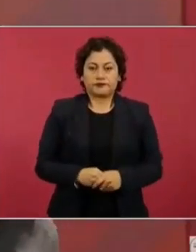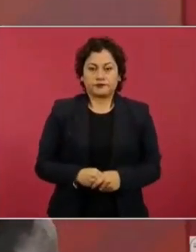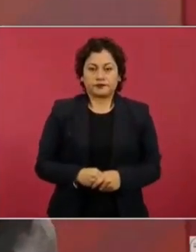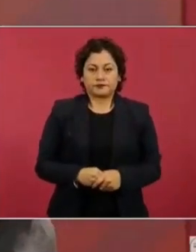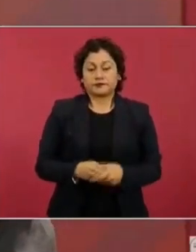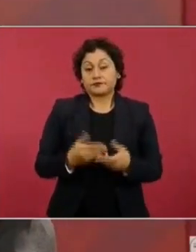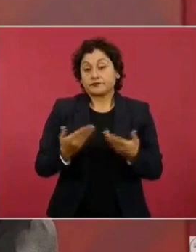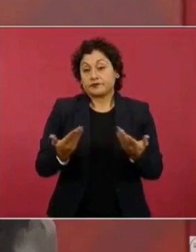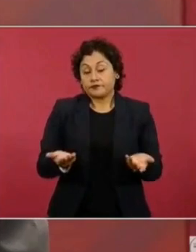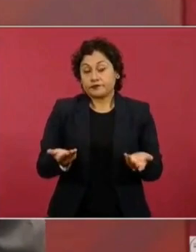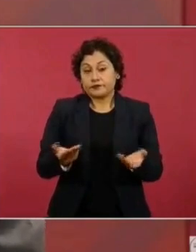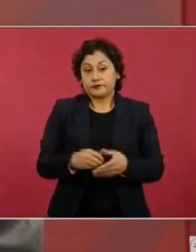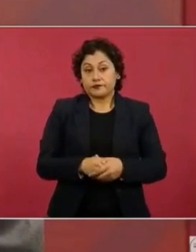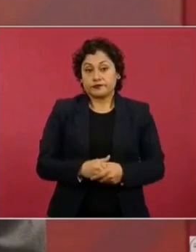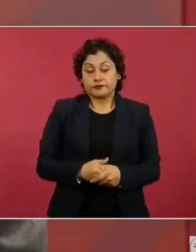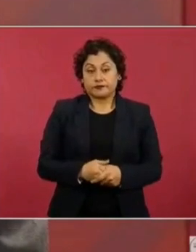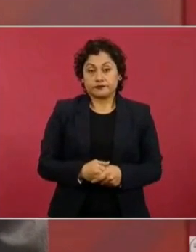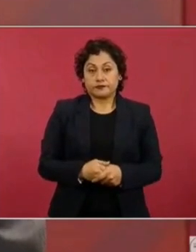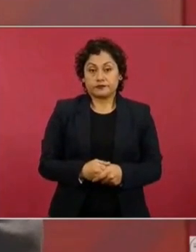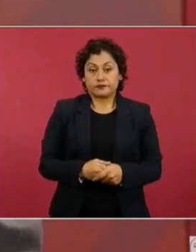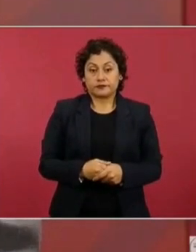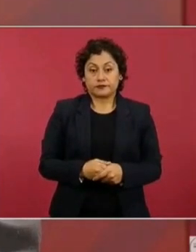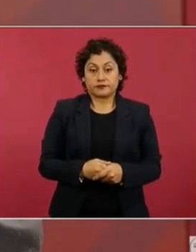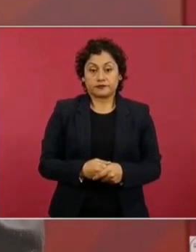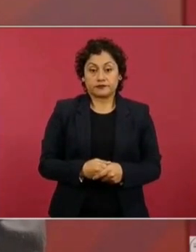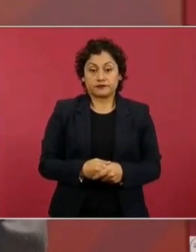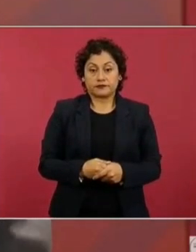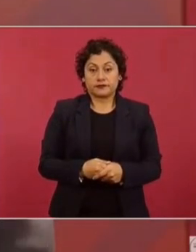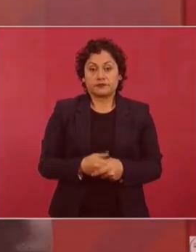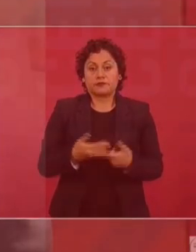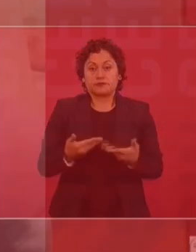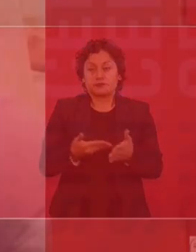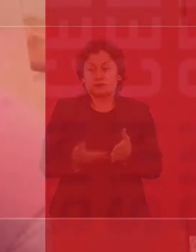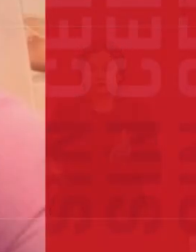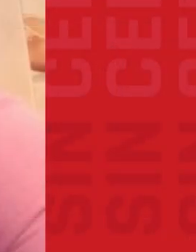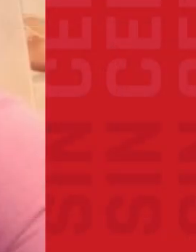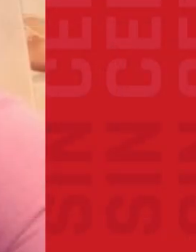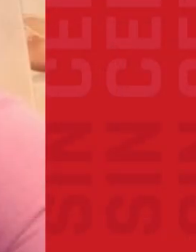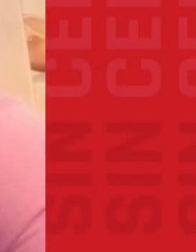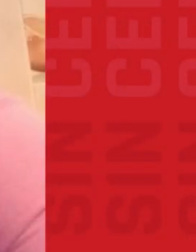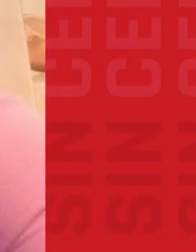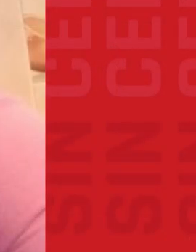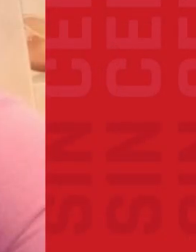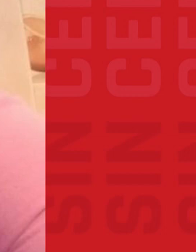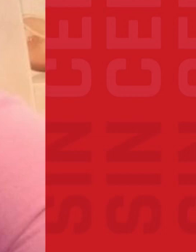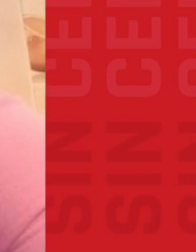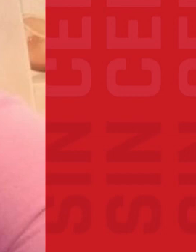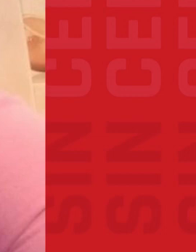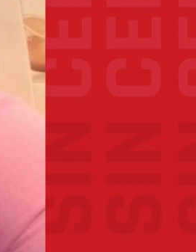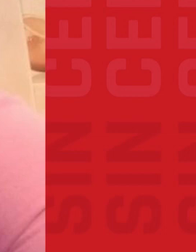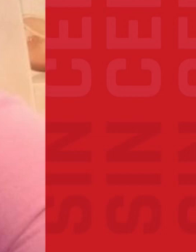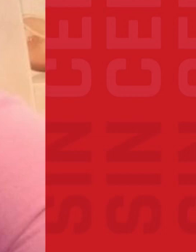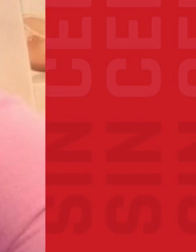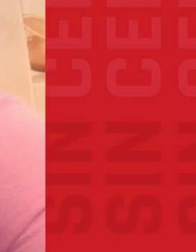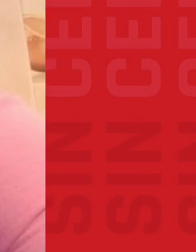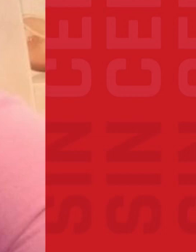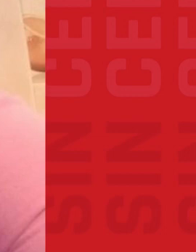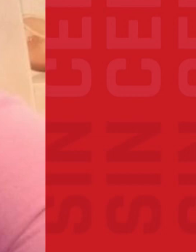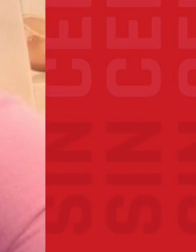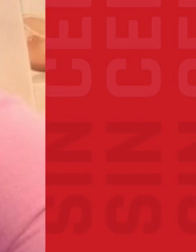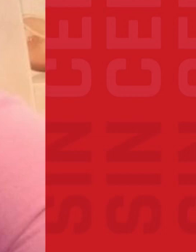no tengo palabras cómo expresarme, ¿verdad? Pero es una gran persona que yo creo que ojalá que